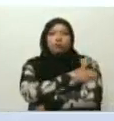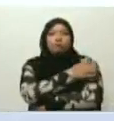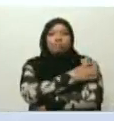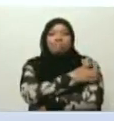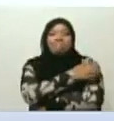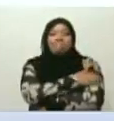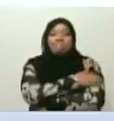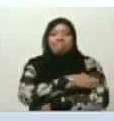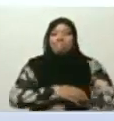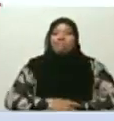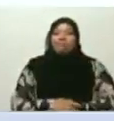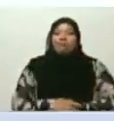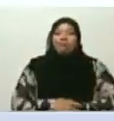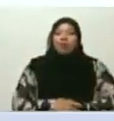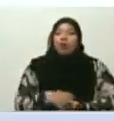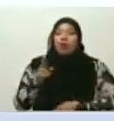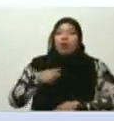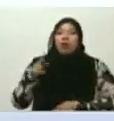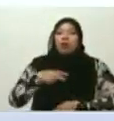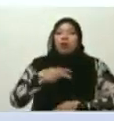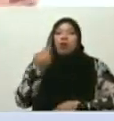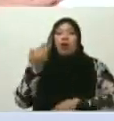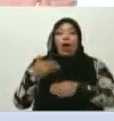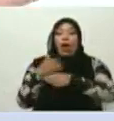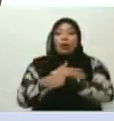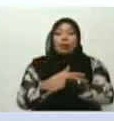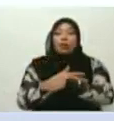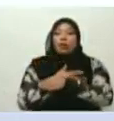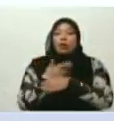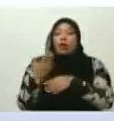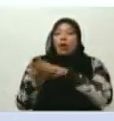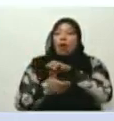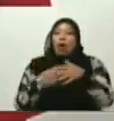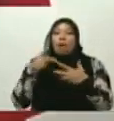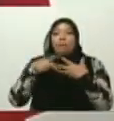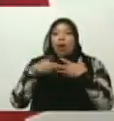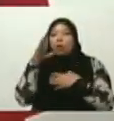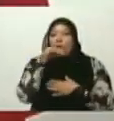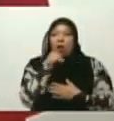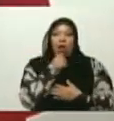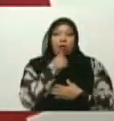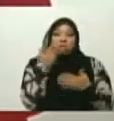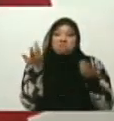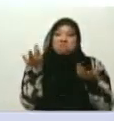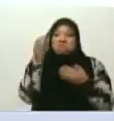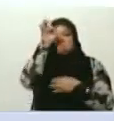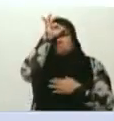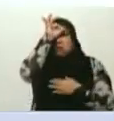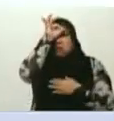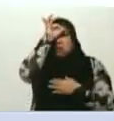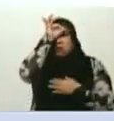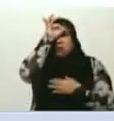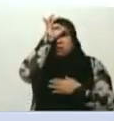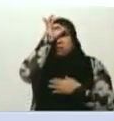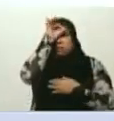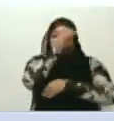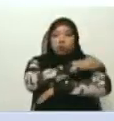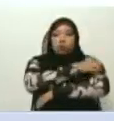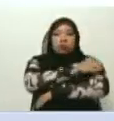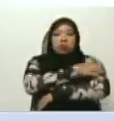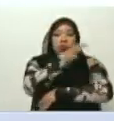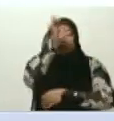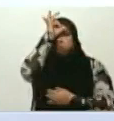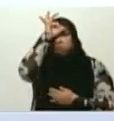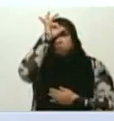hacer. Andan hablando que si plan B, plan C, plan D, no sé qué planes serán esos, porque no tienen ni siquiera plan A.